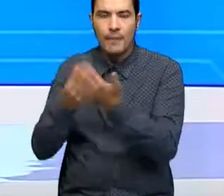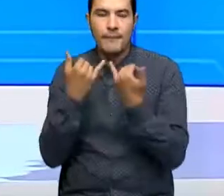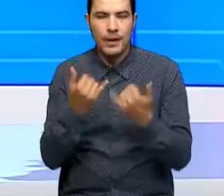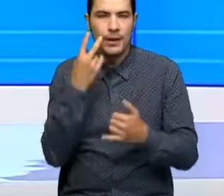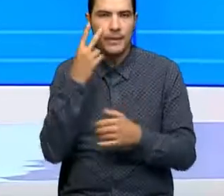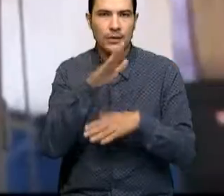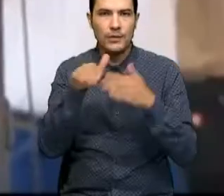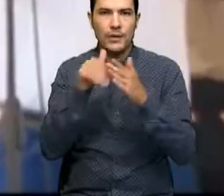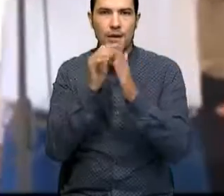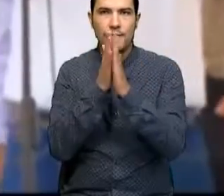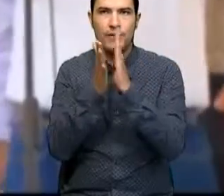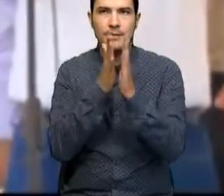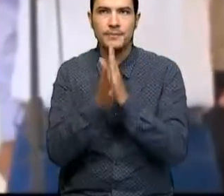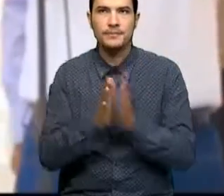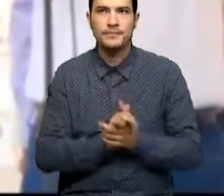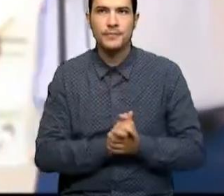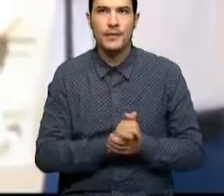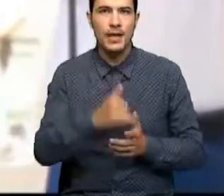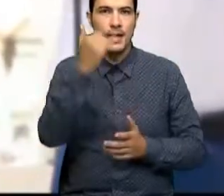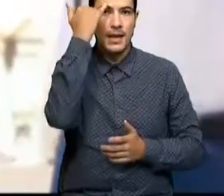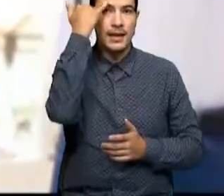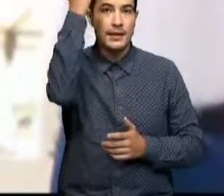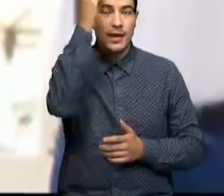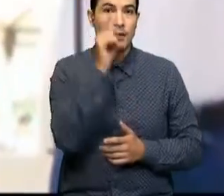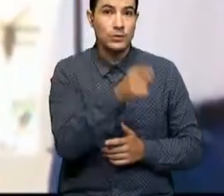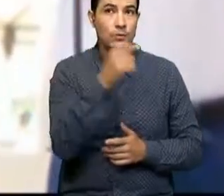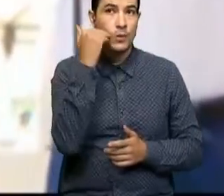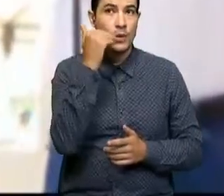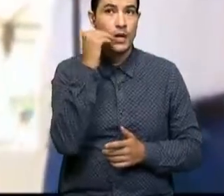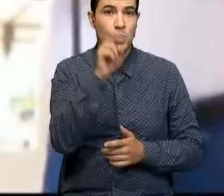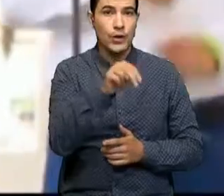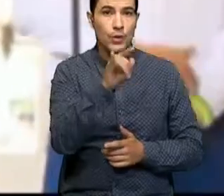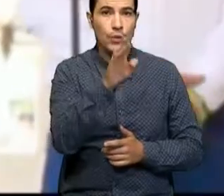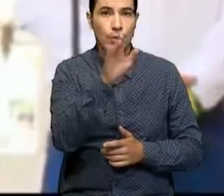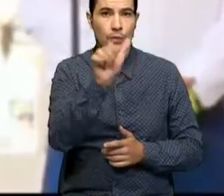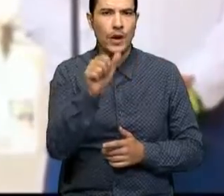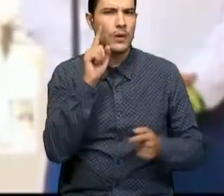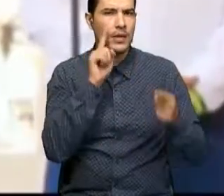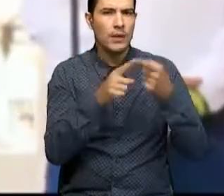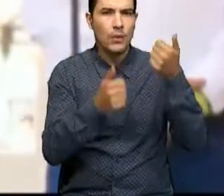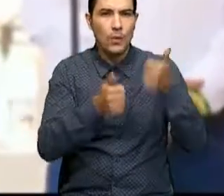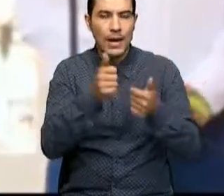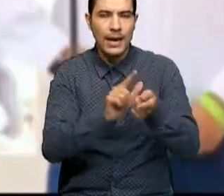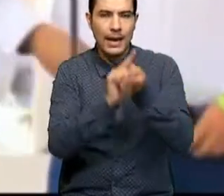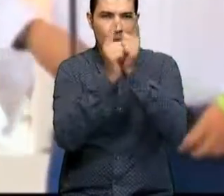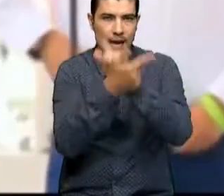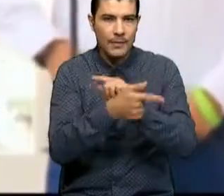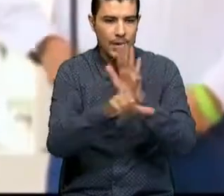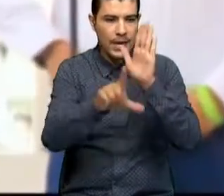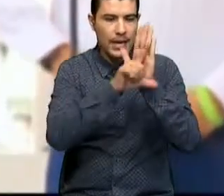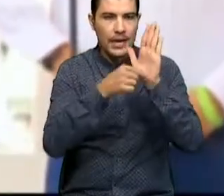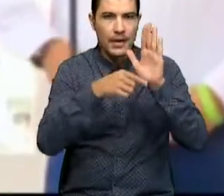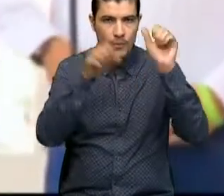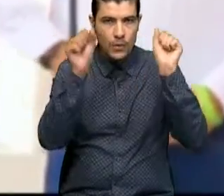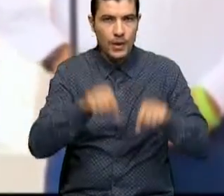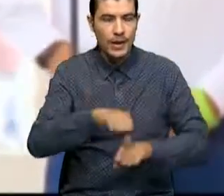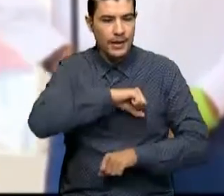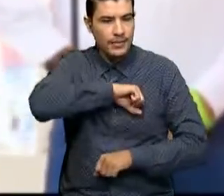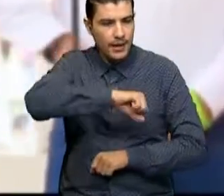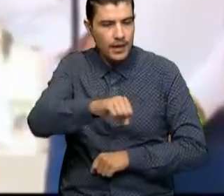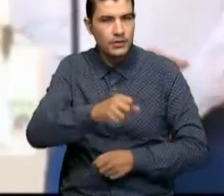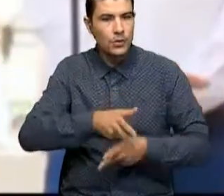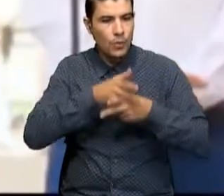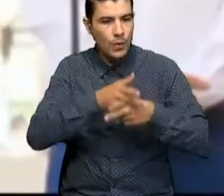congresistas. La iniciativa de Nubia López busca modificar la ley para defender el derecho de los